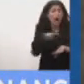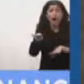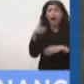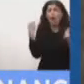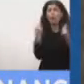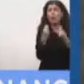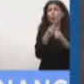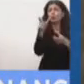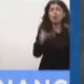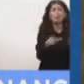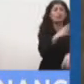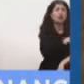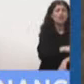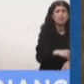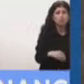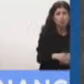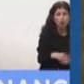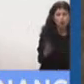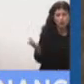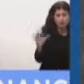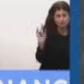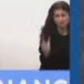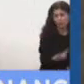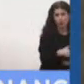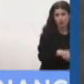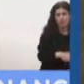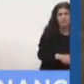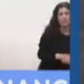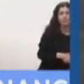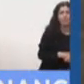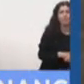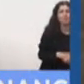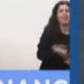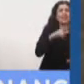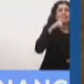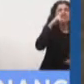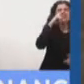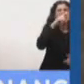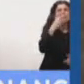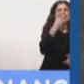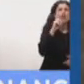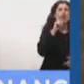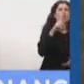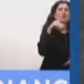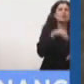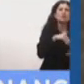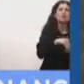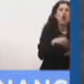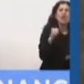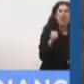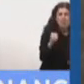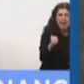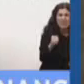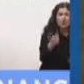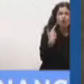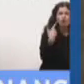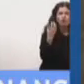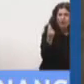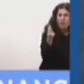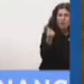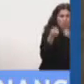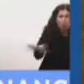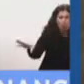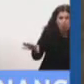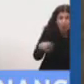otros 31 en general, pero ¿qué pasó con el pliego de la jueza Figueroa? Se votó una